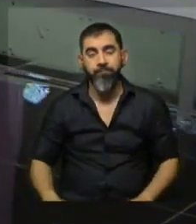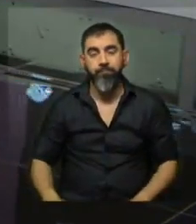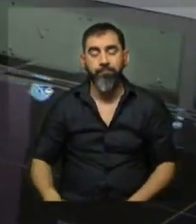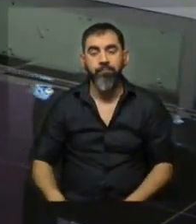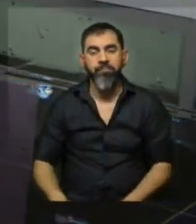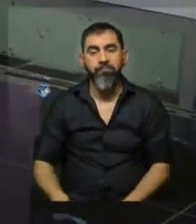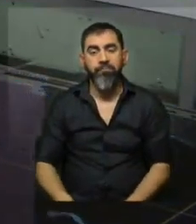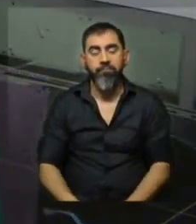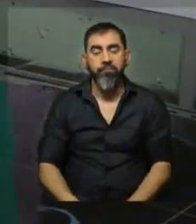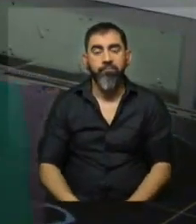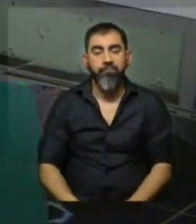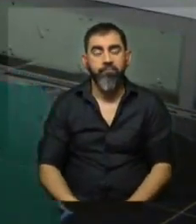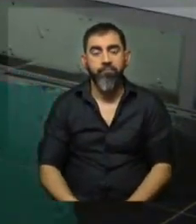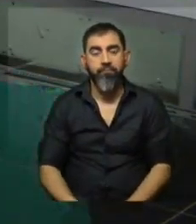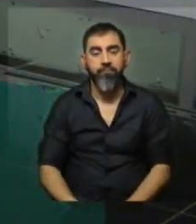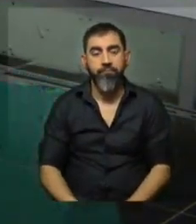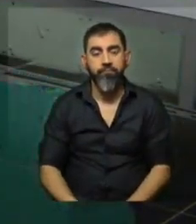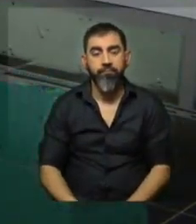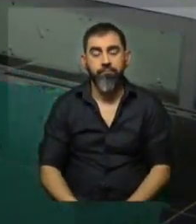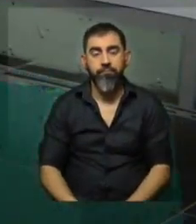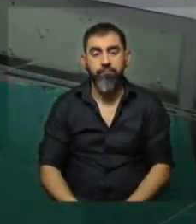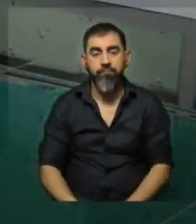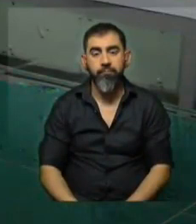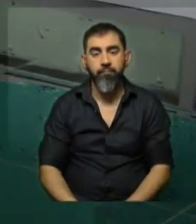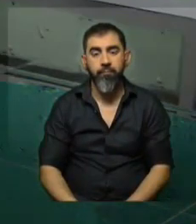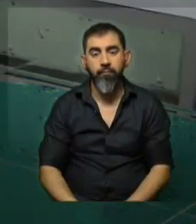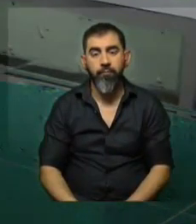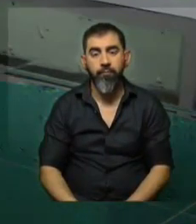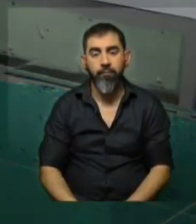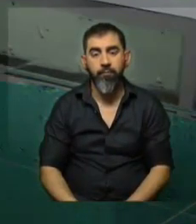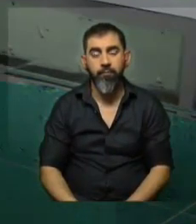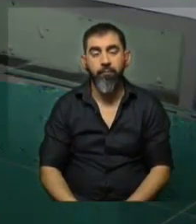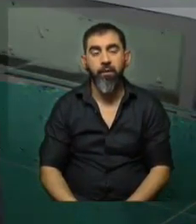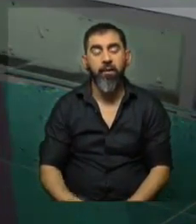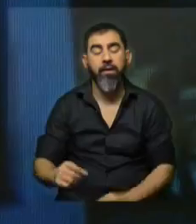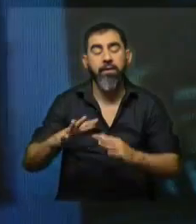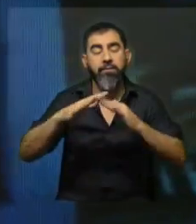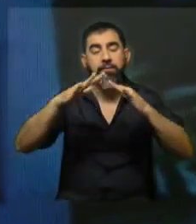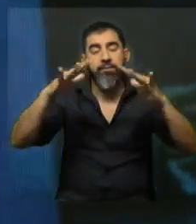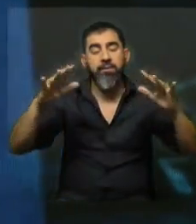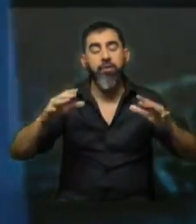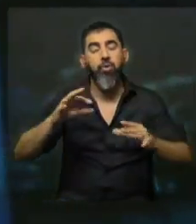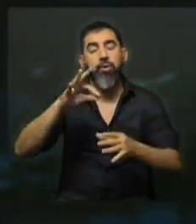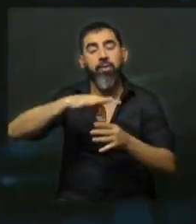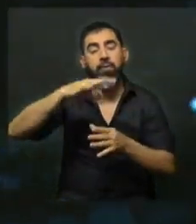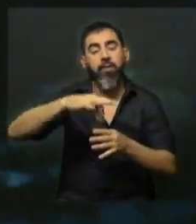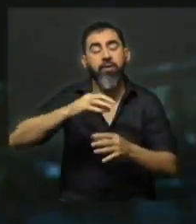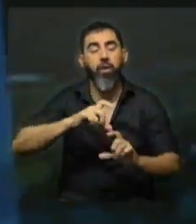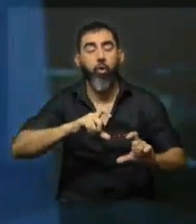el zoom de lo que les puede pasar jugando Uruguay. Así que no queríamos dejarlos afuera. El cielo tiñe tu corazón